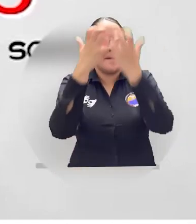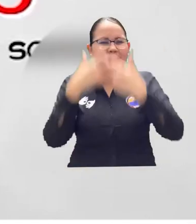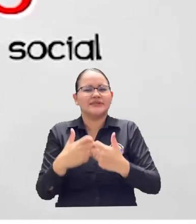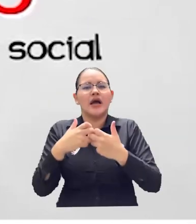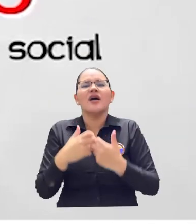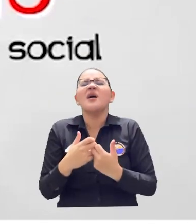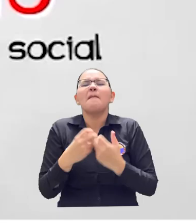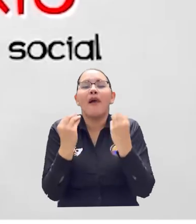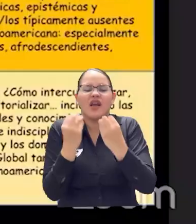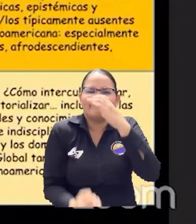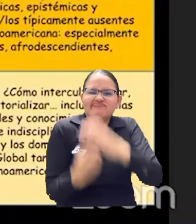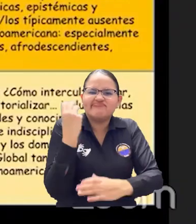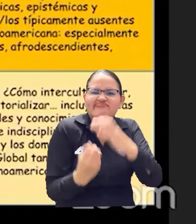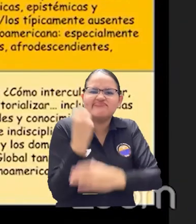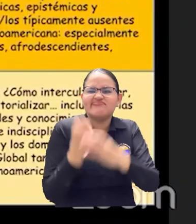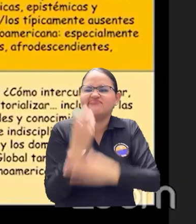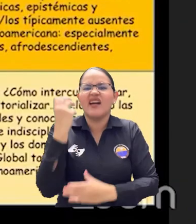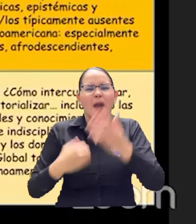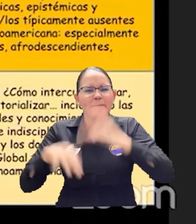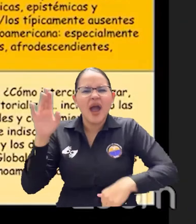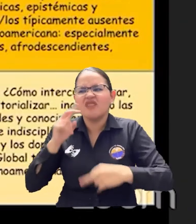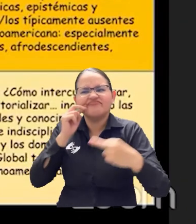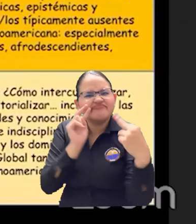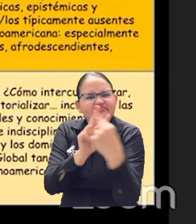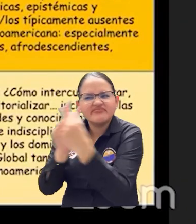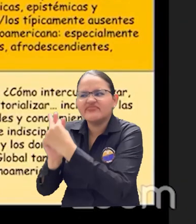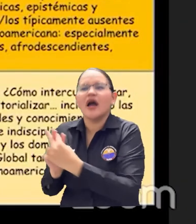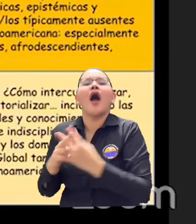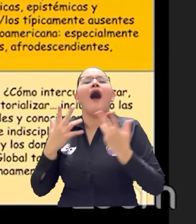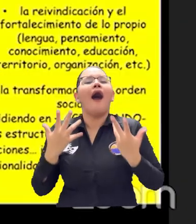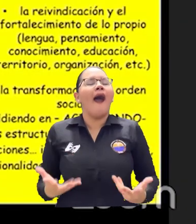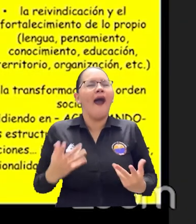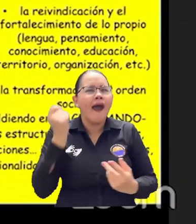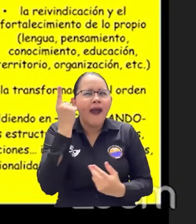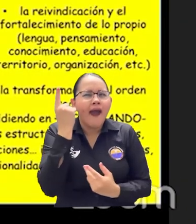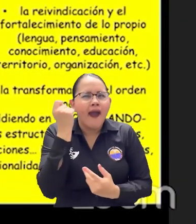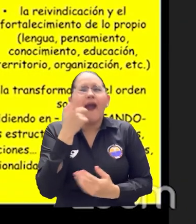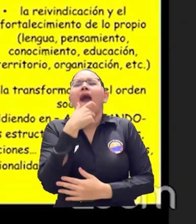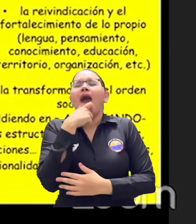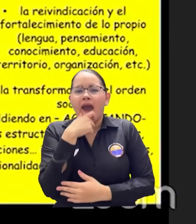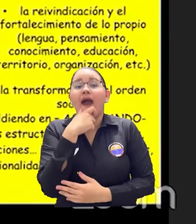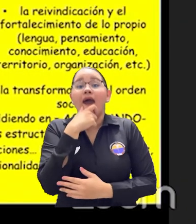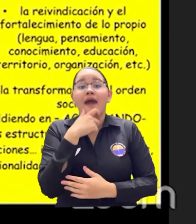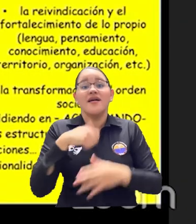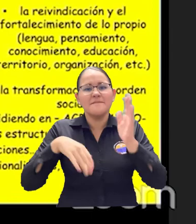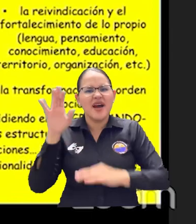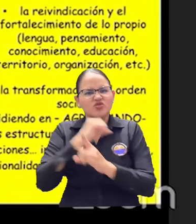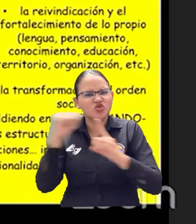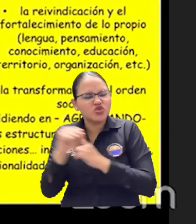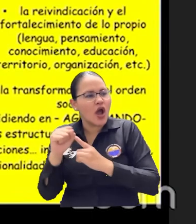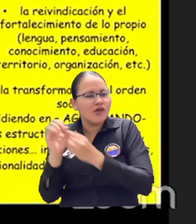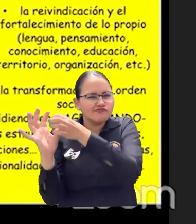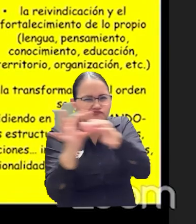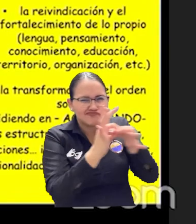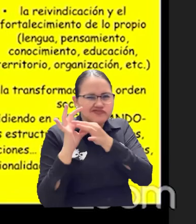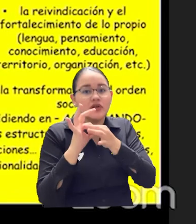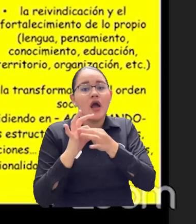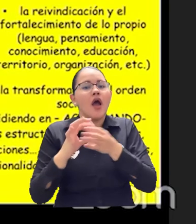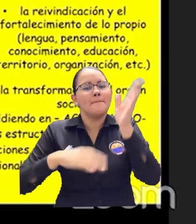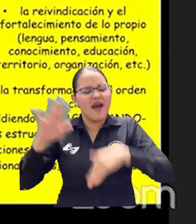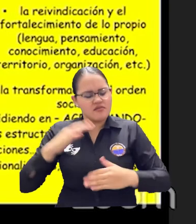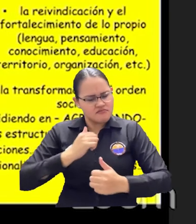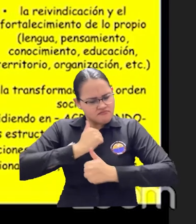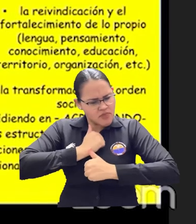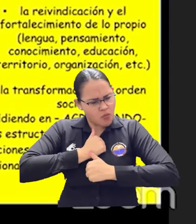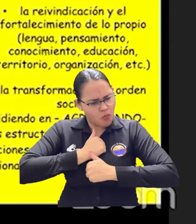y reproduce un nivel de deshumanidad en la sociedad, pero también apunta la reivindicación y el